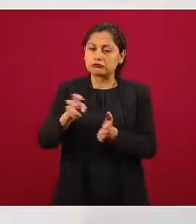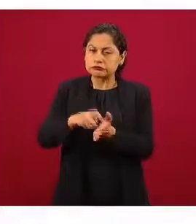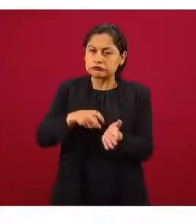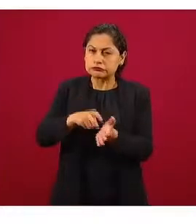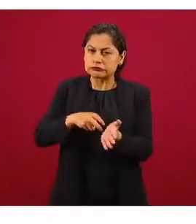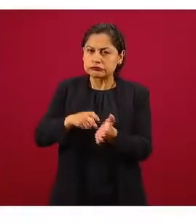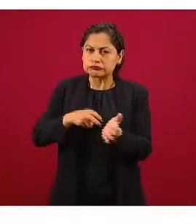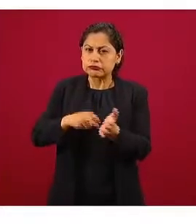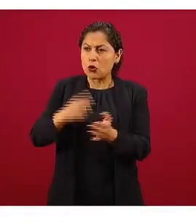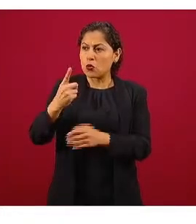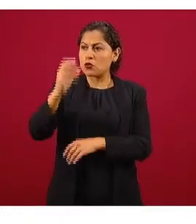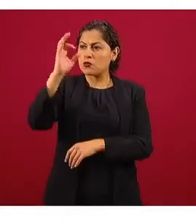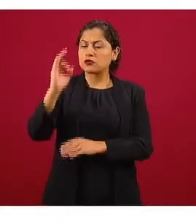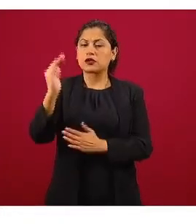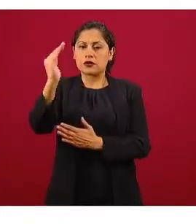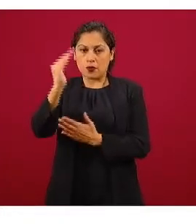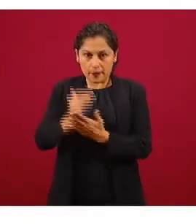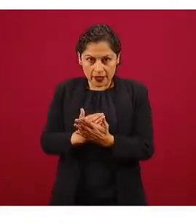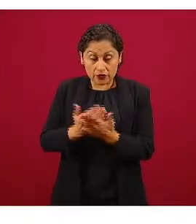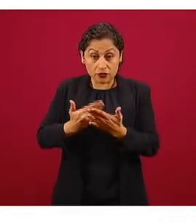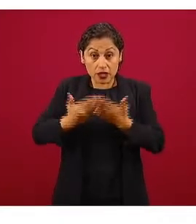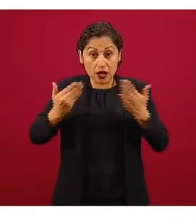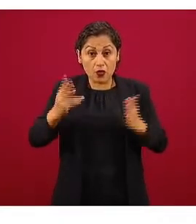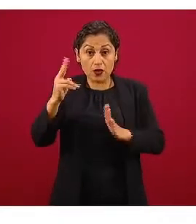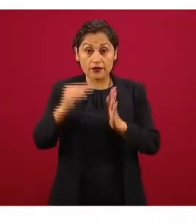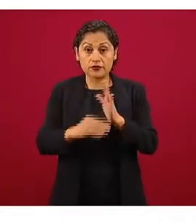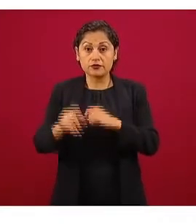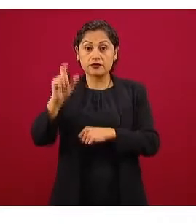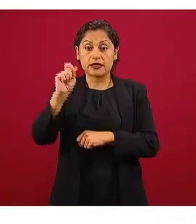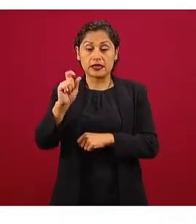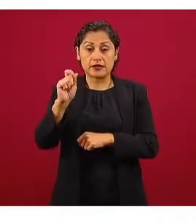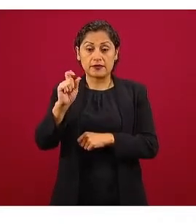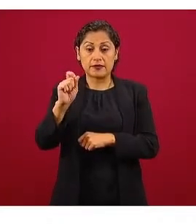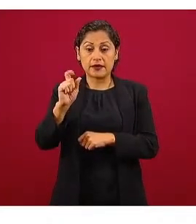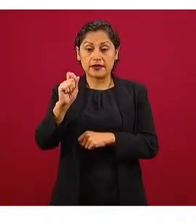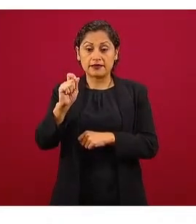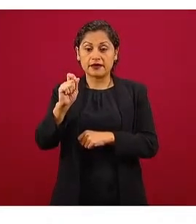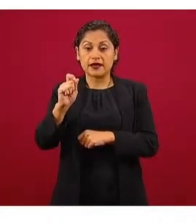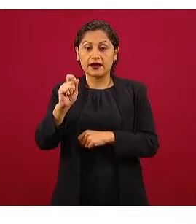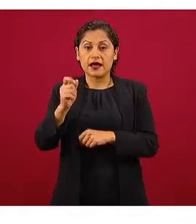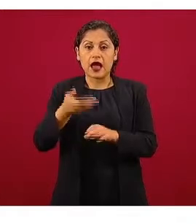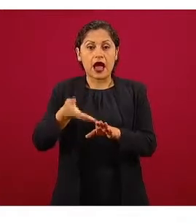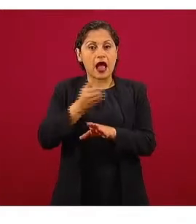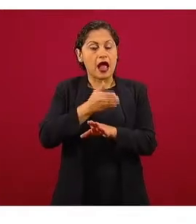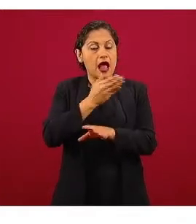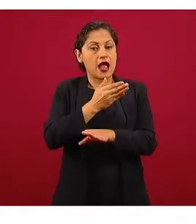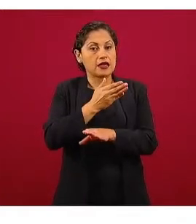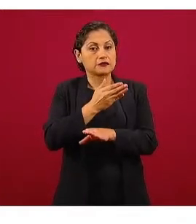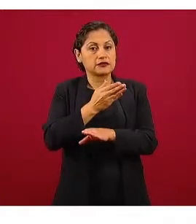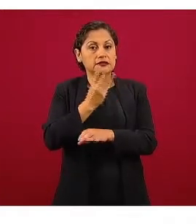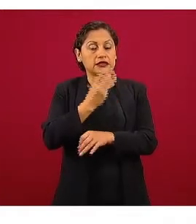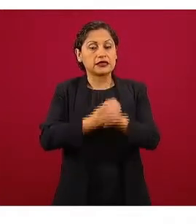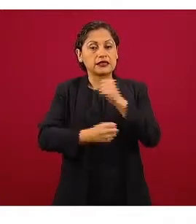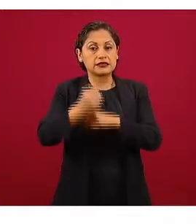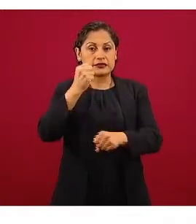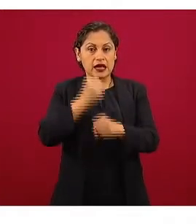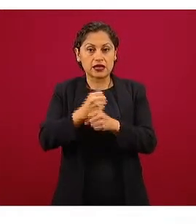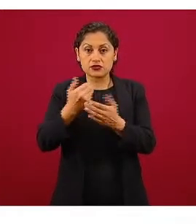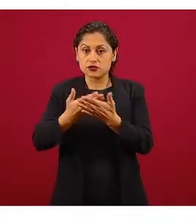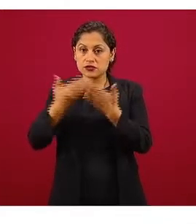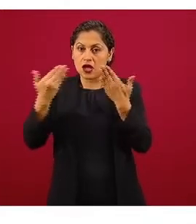1%. Ahora, para el 2020, fue un cambio radical. La caída fue más que la acumulada en los últimos 3 años. Está